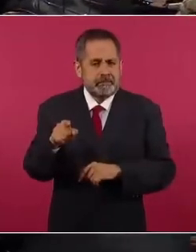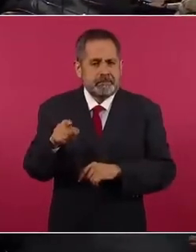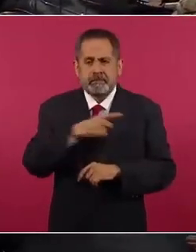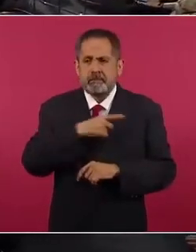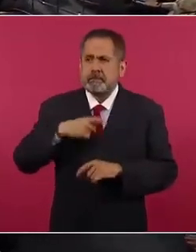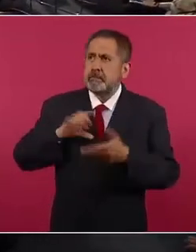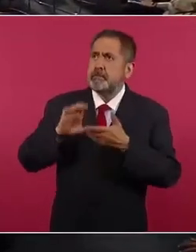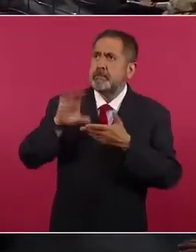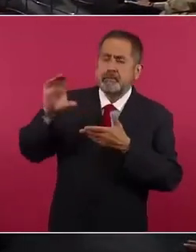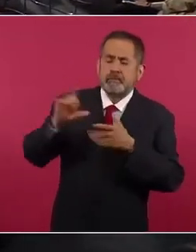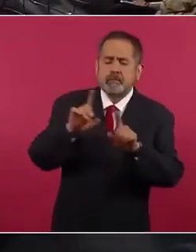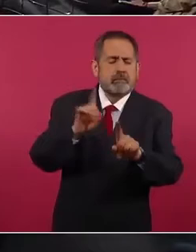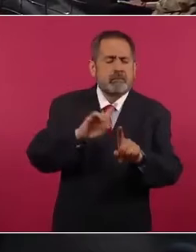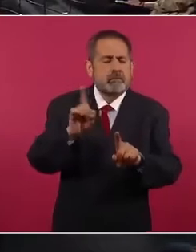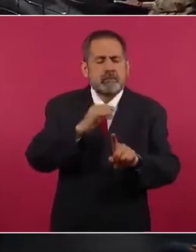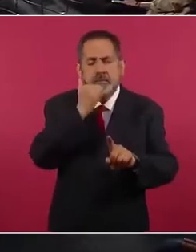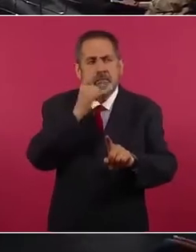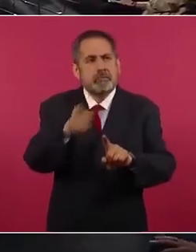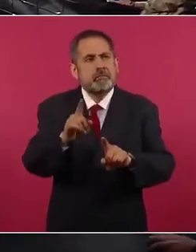deuda, perdón,